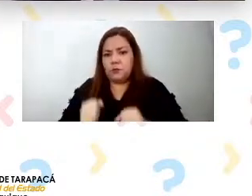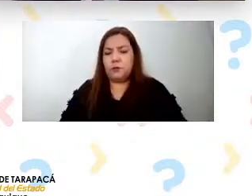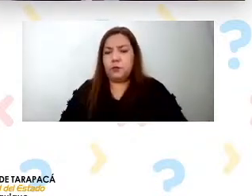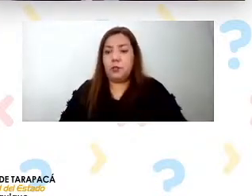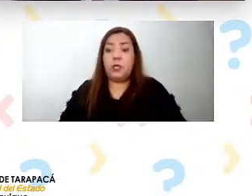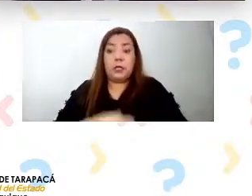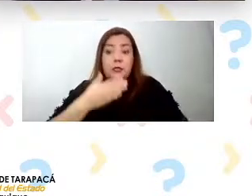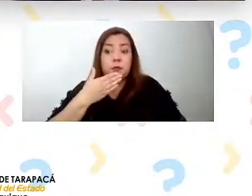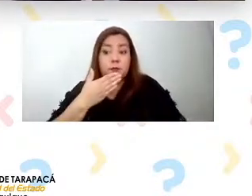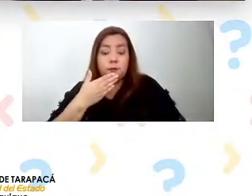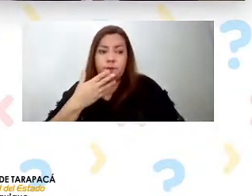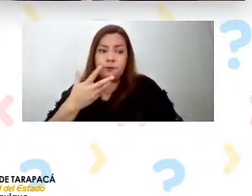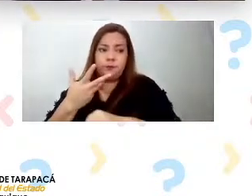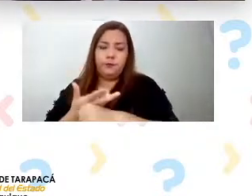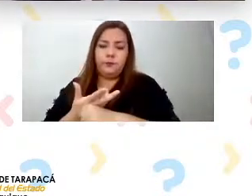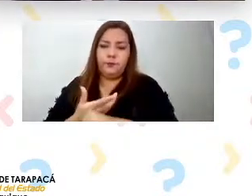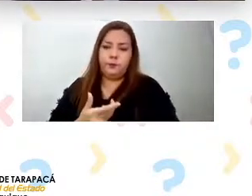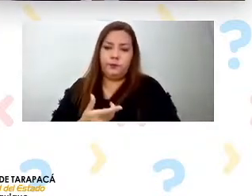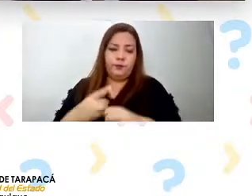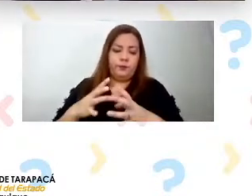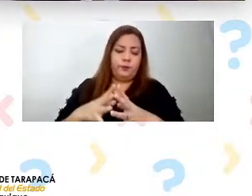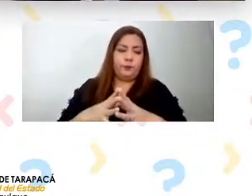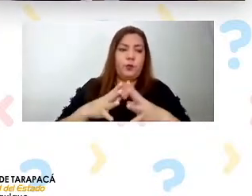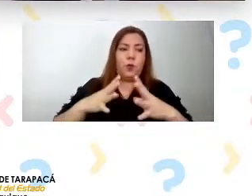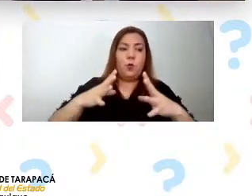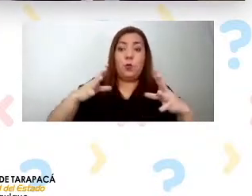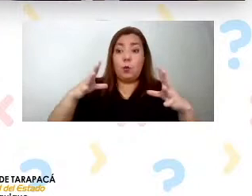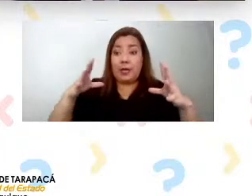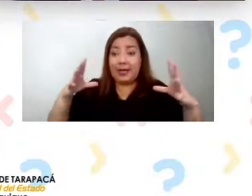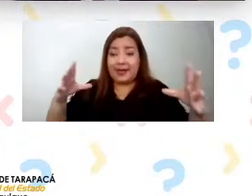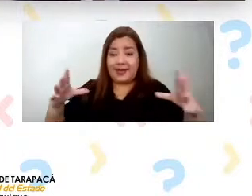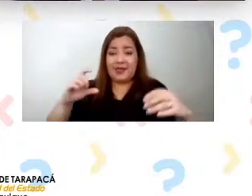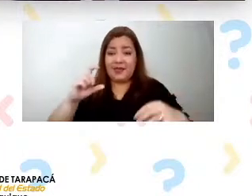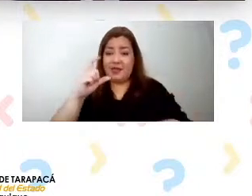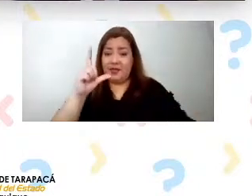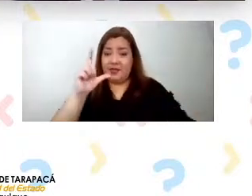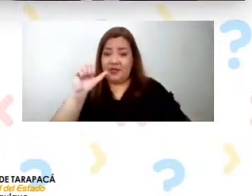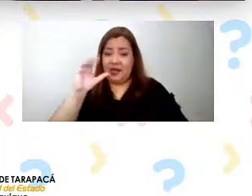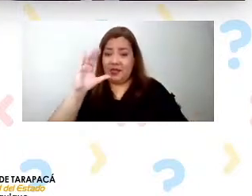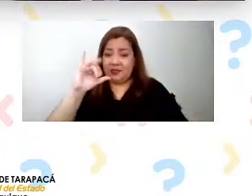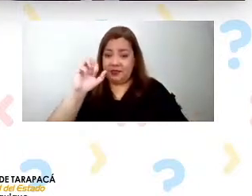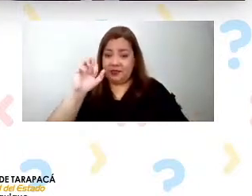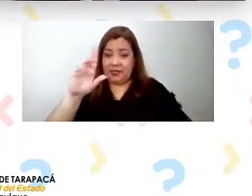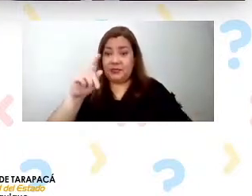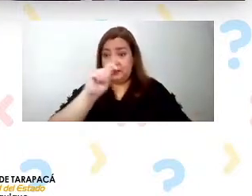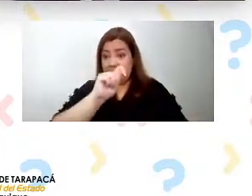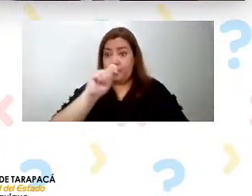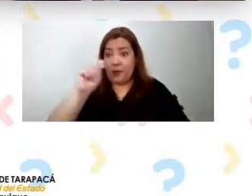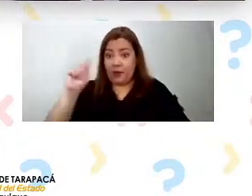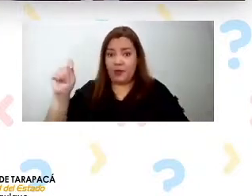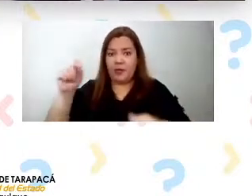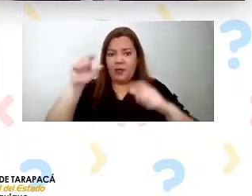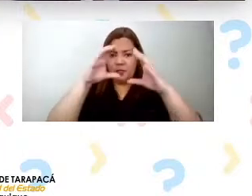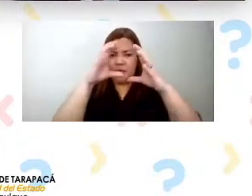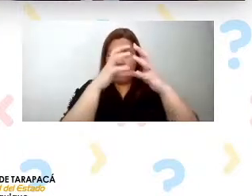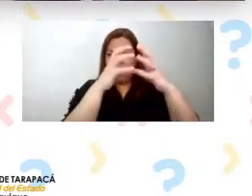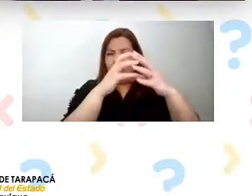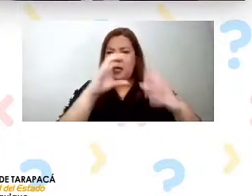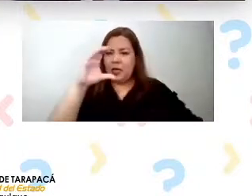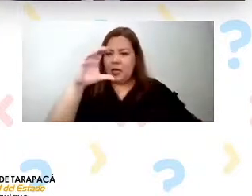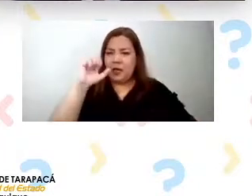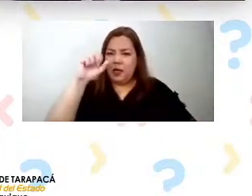También existe un gran glaciar, el glaciar de Tarapacá, que está acá en Cancosa,